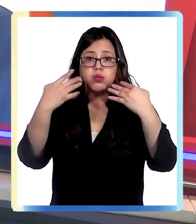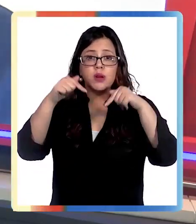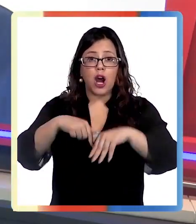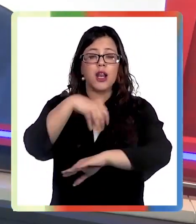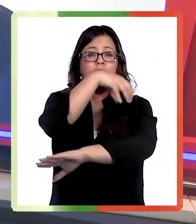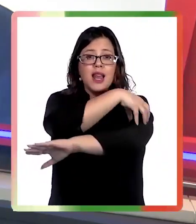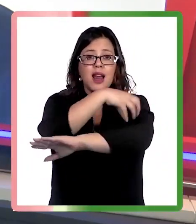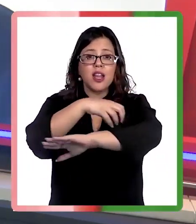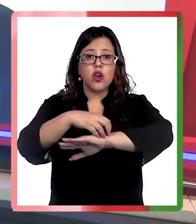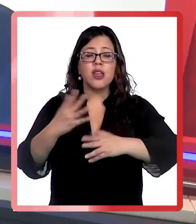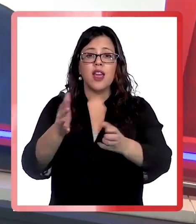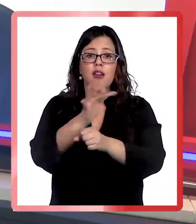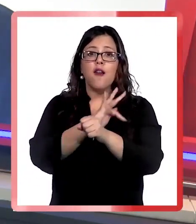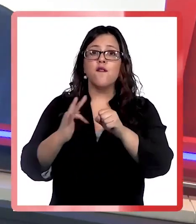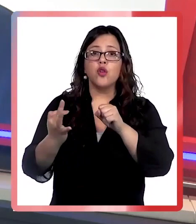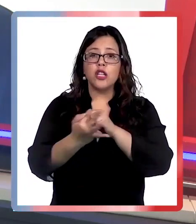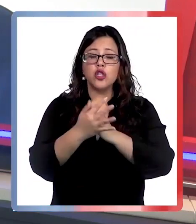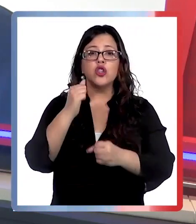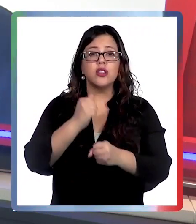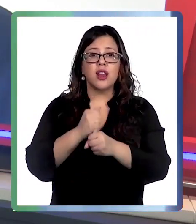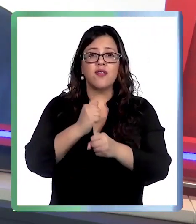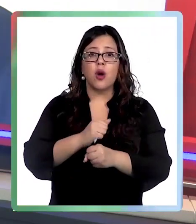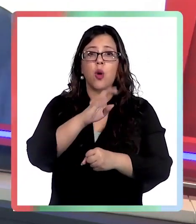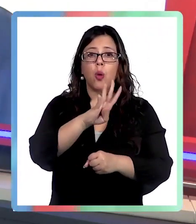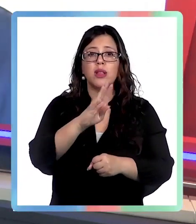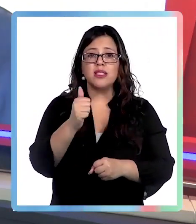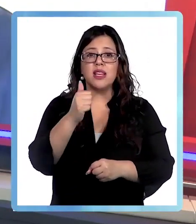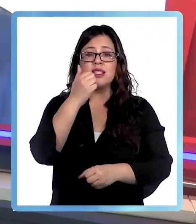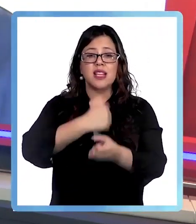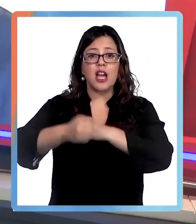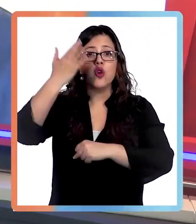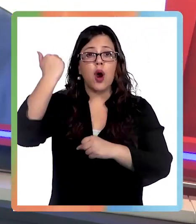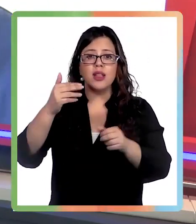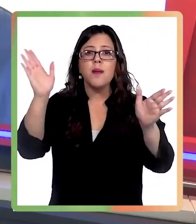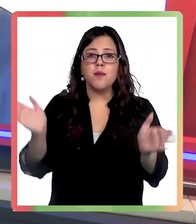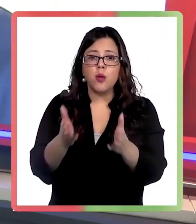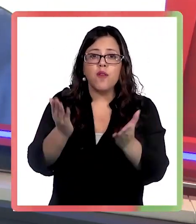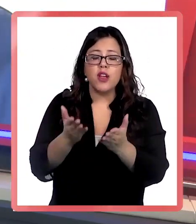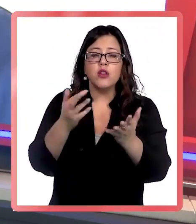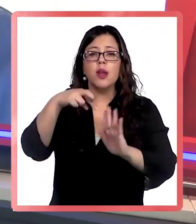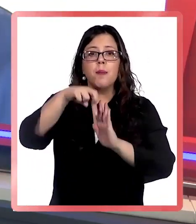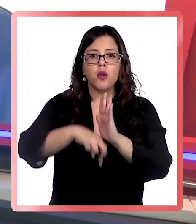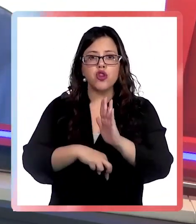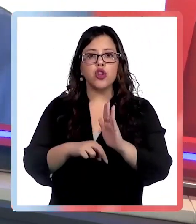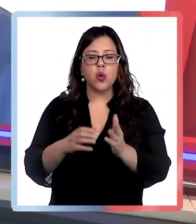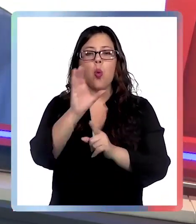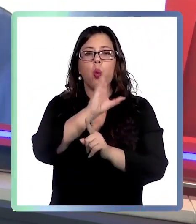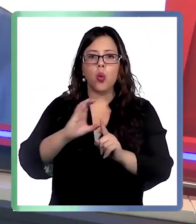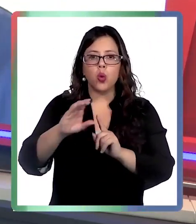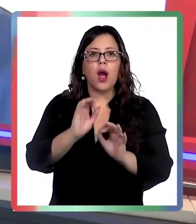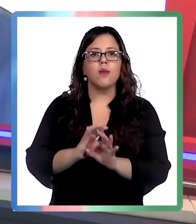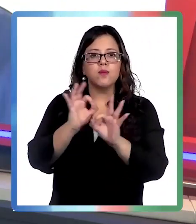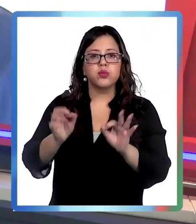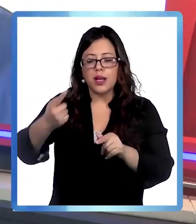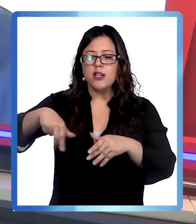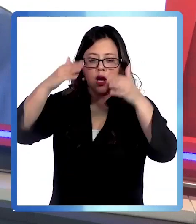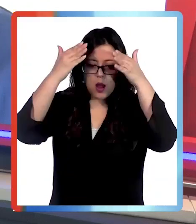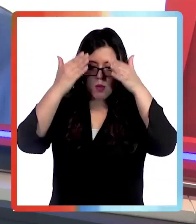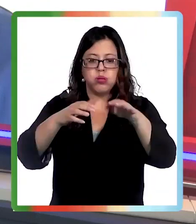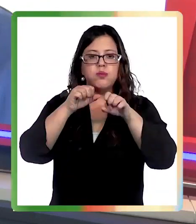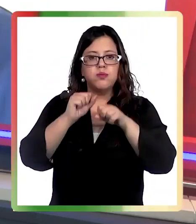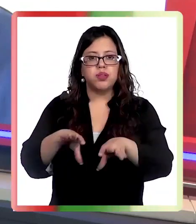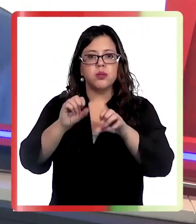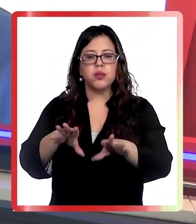está viendo hasta ahora en las regiones que la Fundación trabaja hace 46 años promoviendo proyectos culturales y de educación. Están